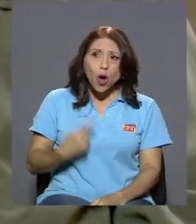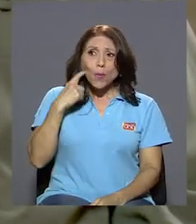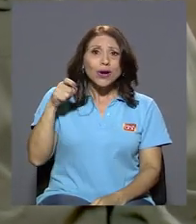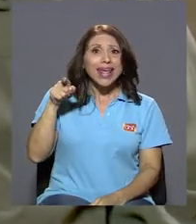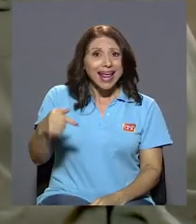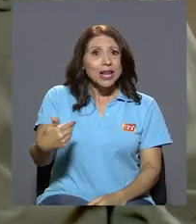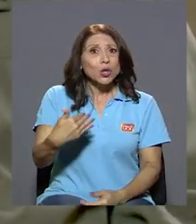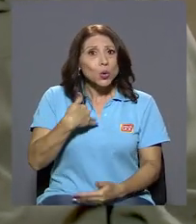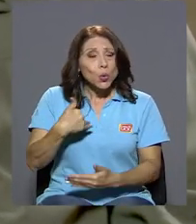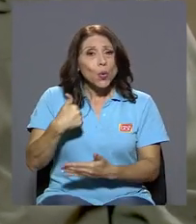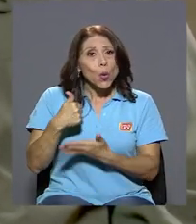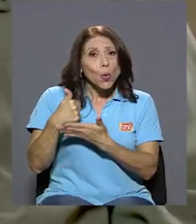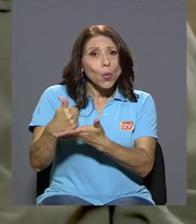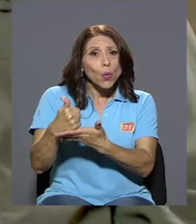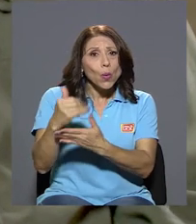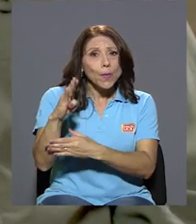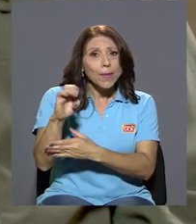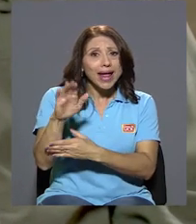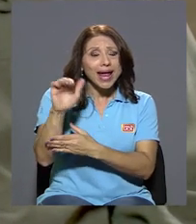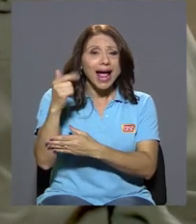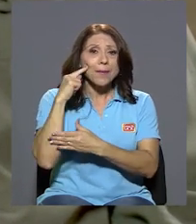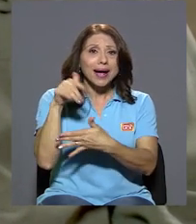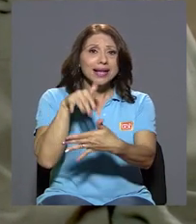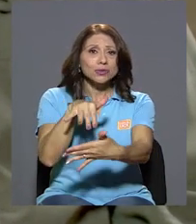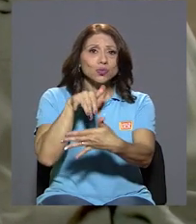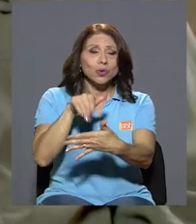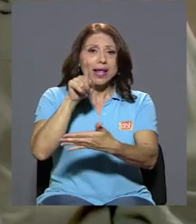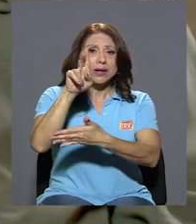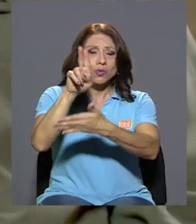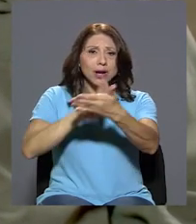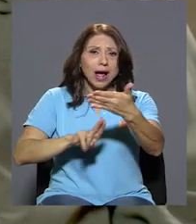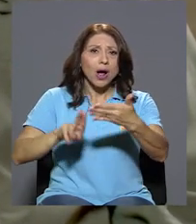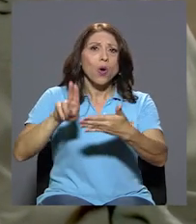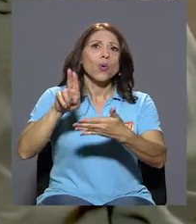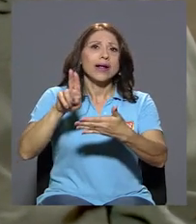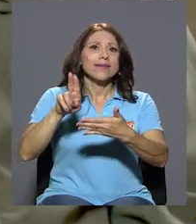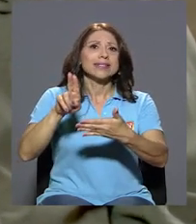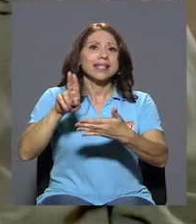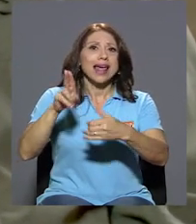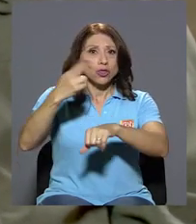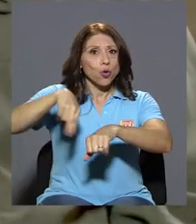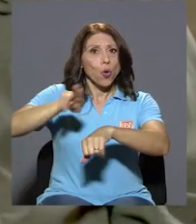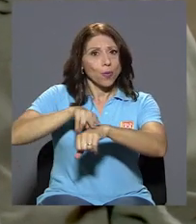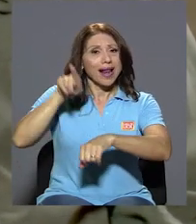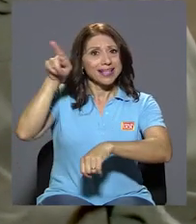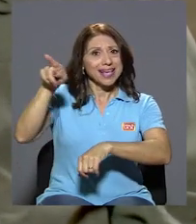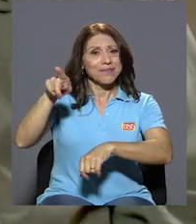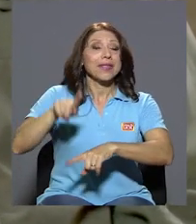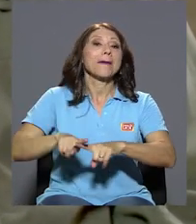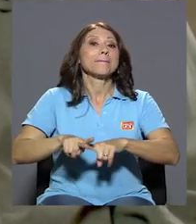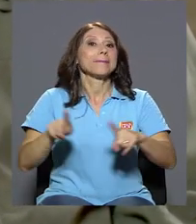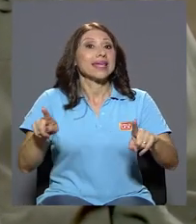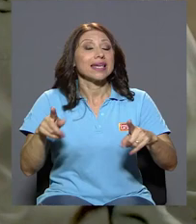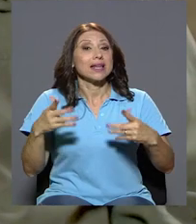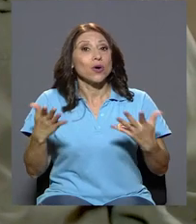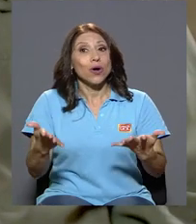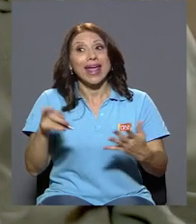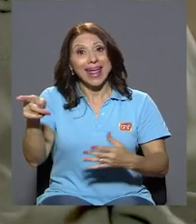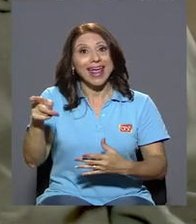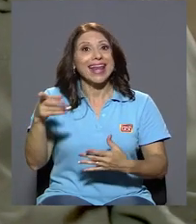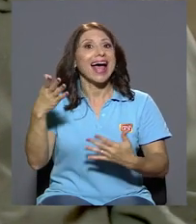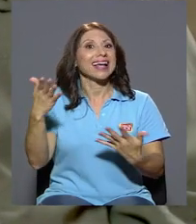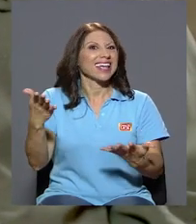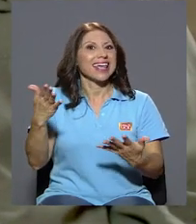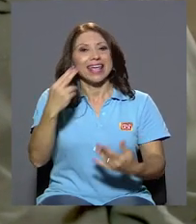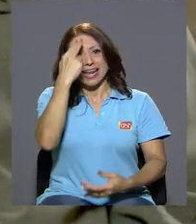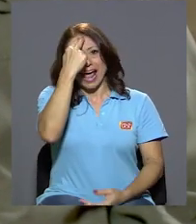una beca para estudiar en una universidad una normal allá pero resulta que era